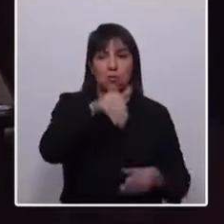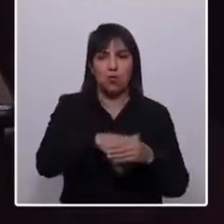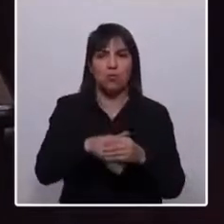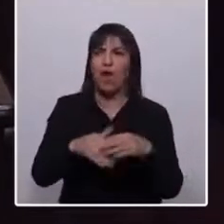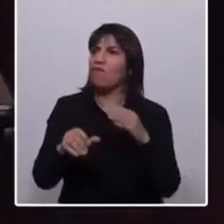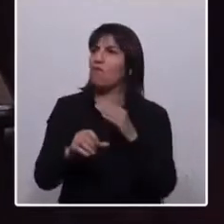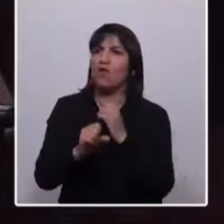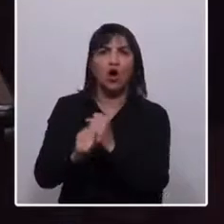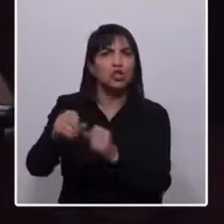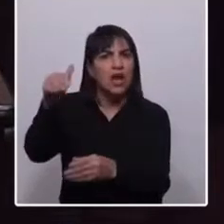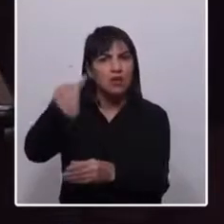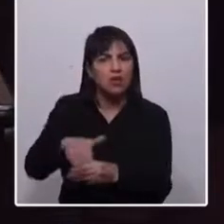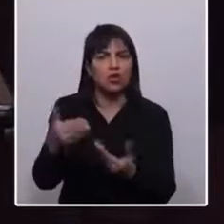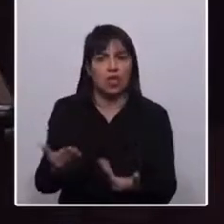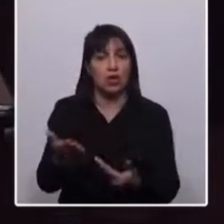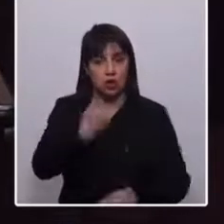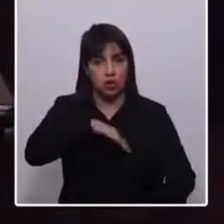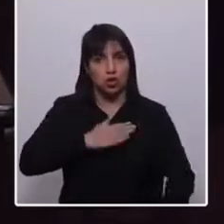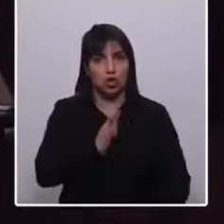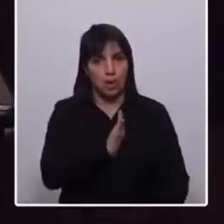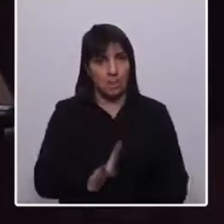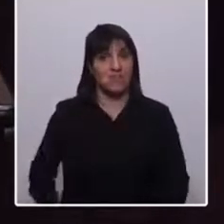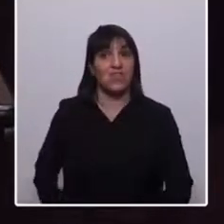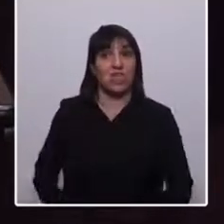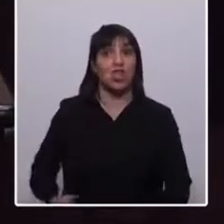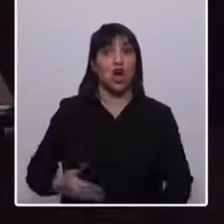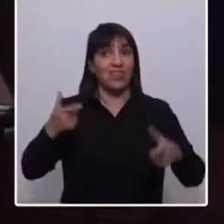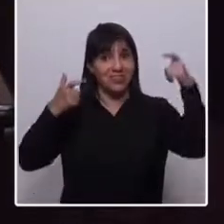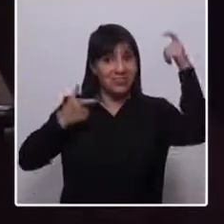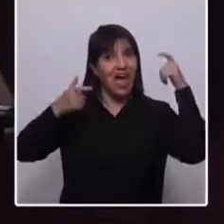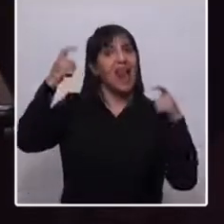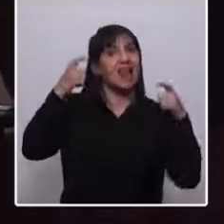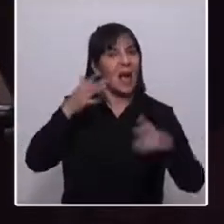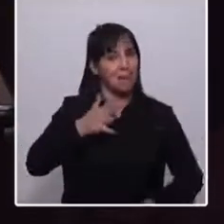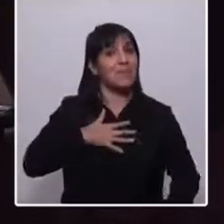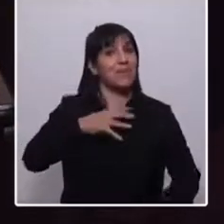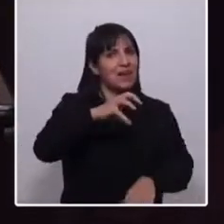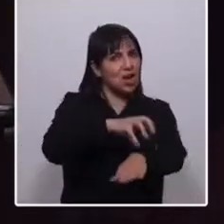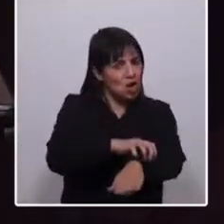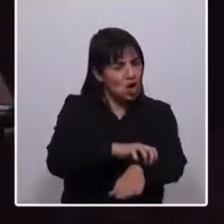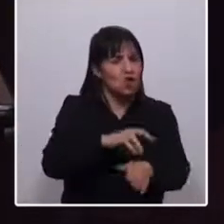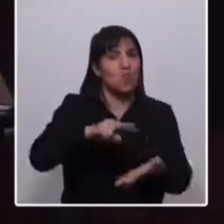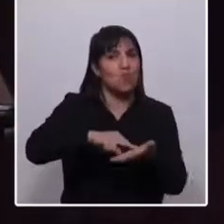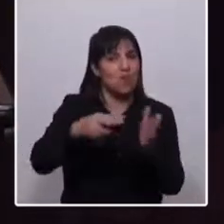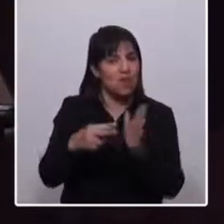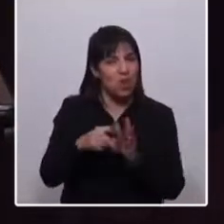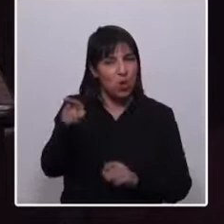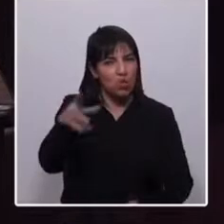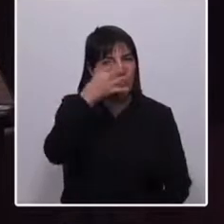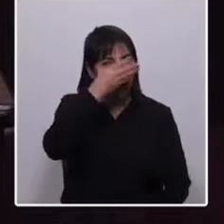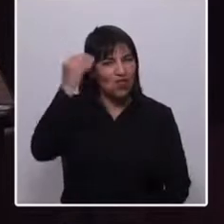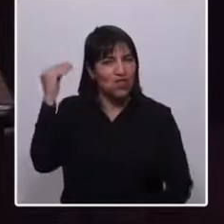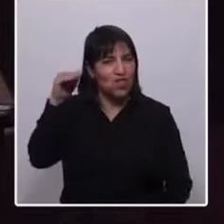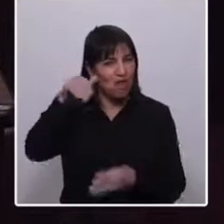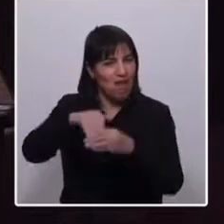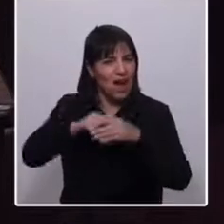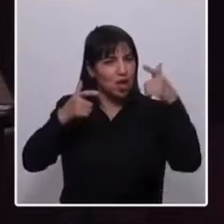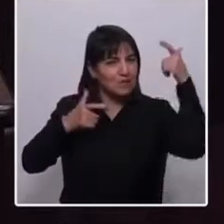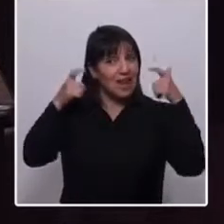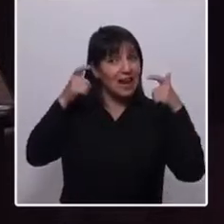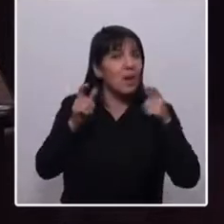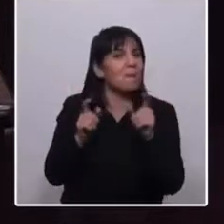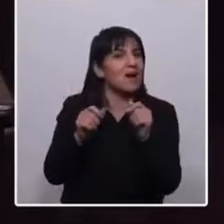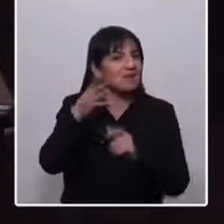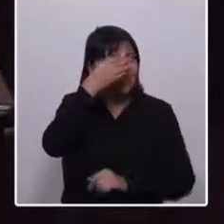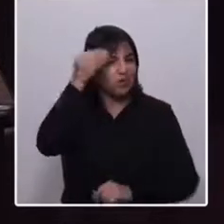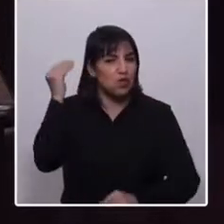qué? Tuvimos un presidente que en Talca, en mi región, tuvo grandes problemas. ¿O se le olvidó el Banco de Talca? Parece que se olvidaron. El